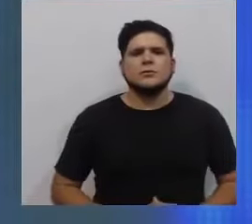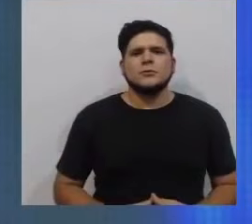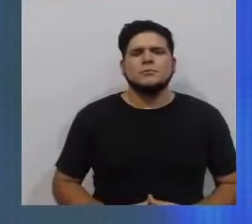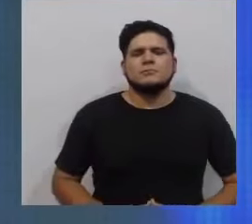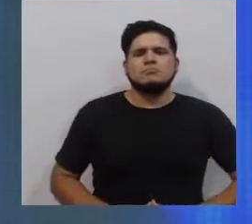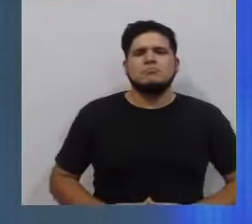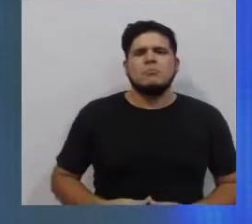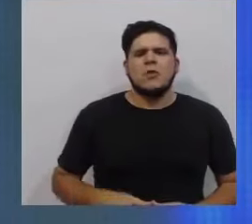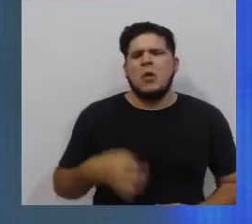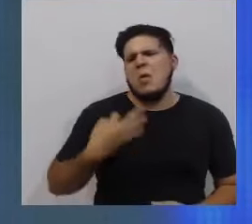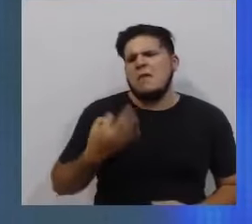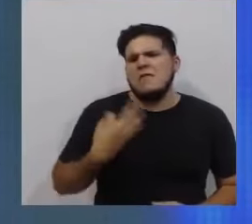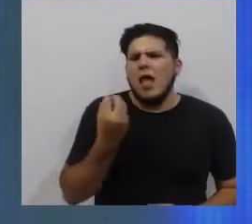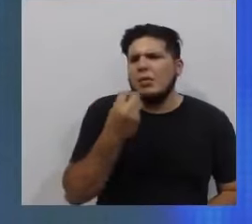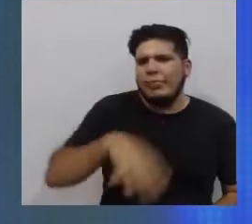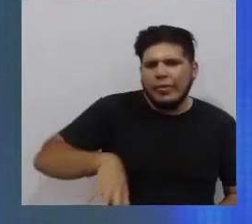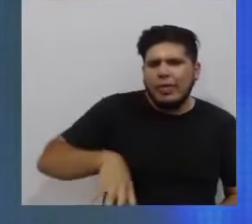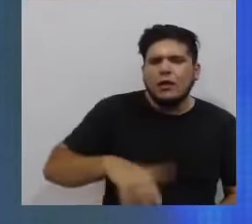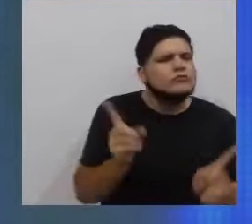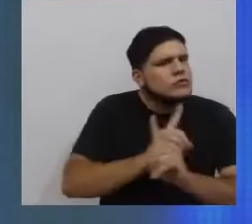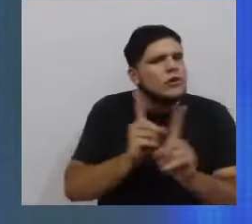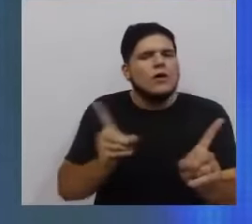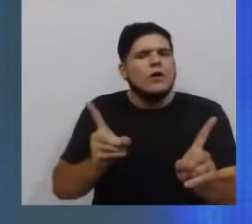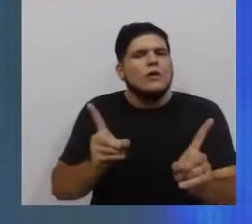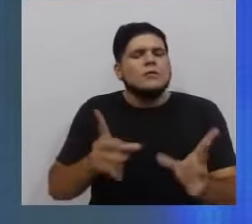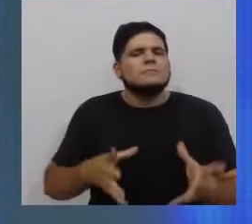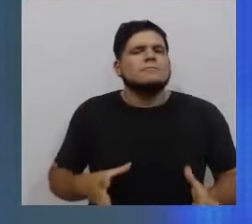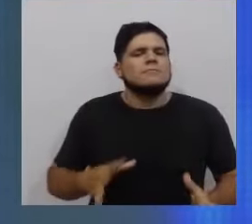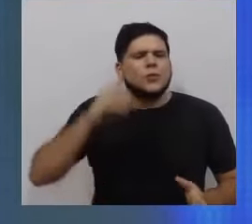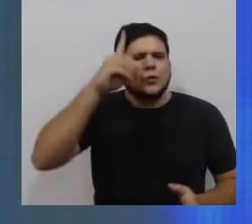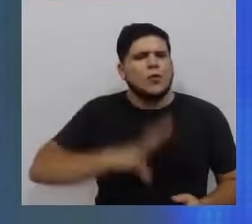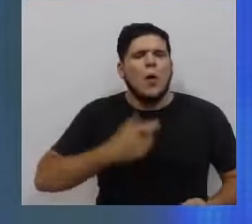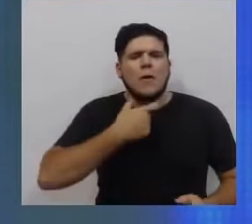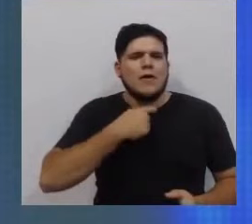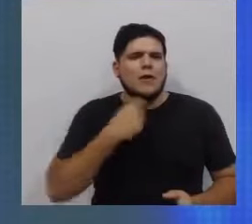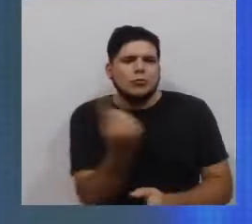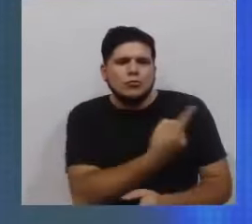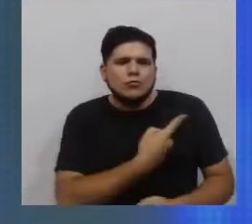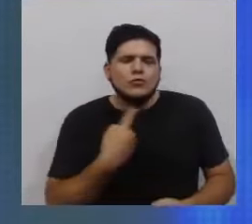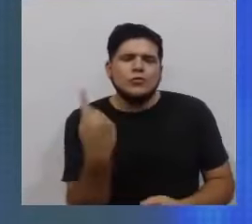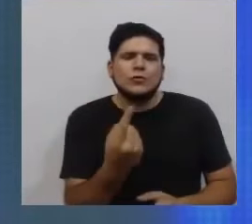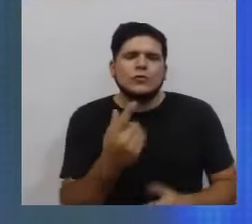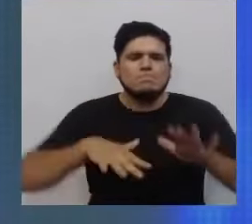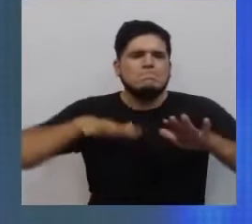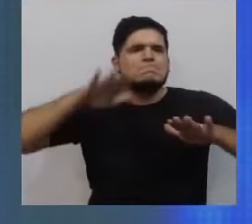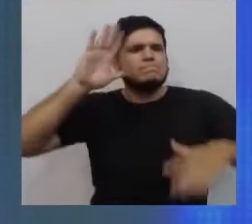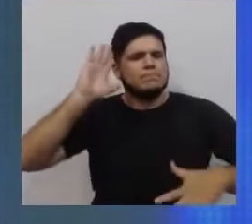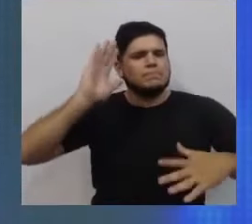trabaje la crea le adiós usted va a ver la mano de dios obrando de una manera sobrenatural